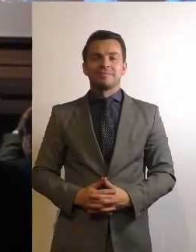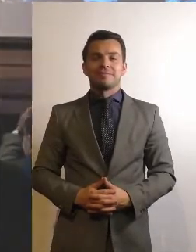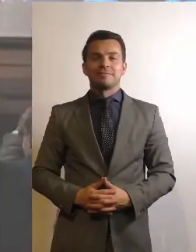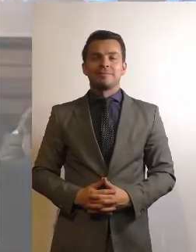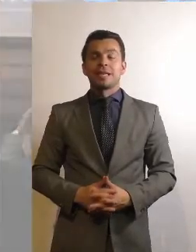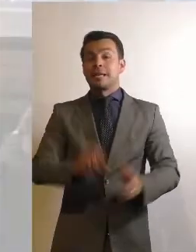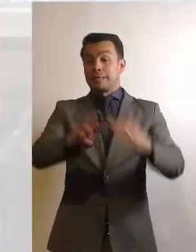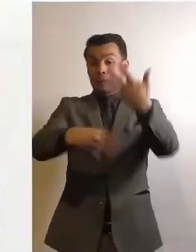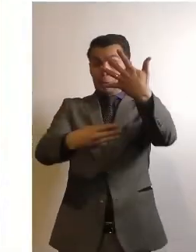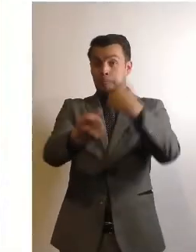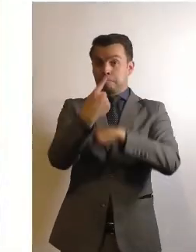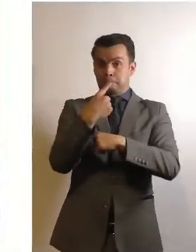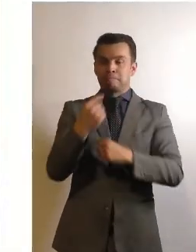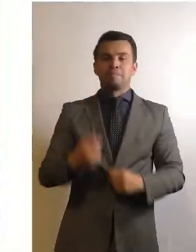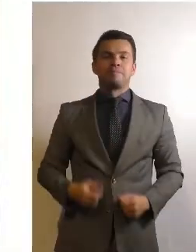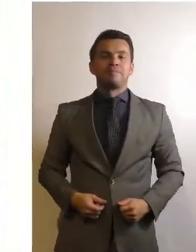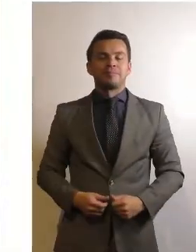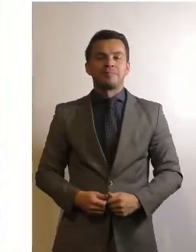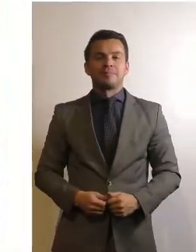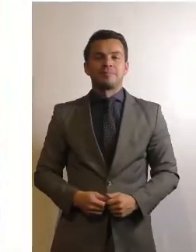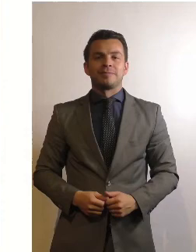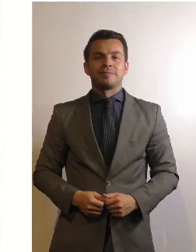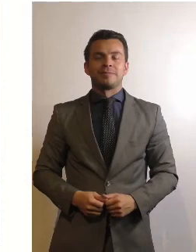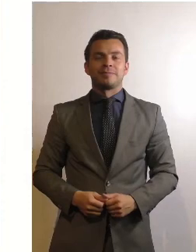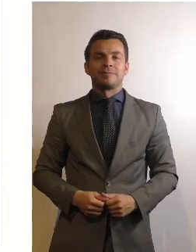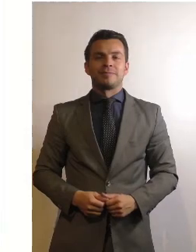Octava pregunta.